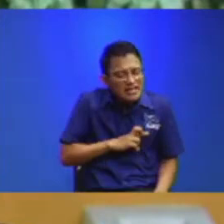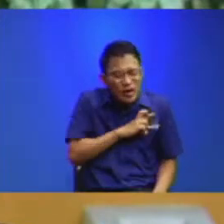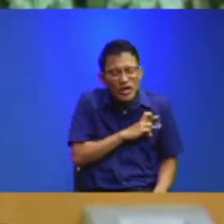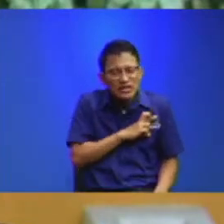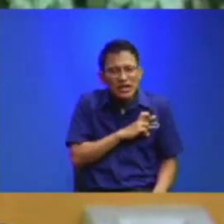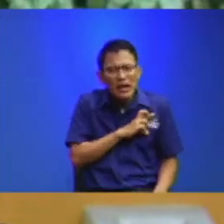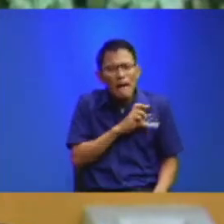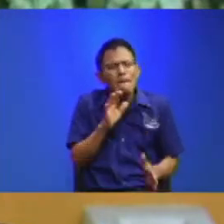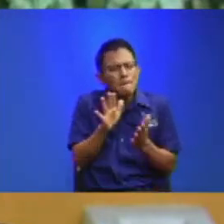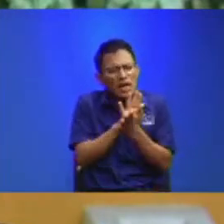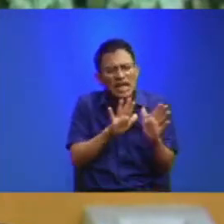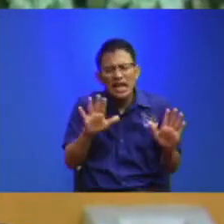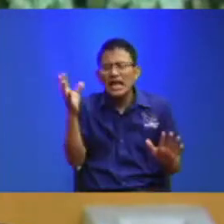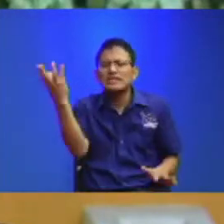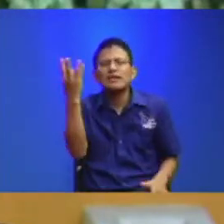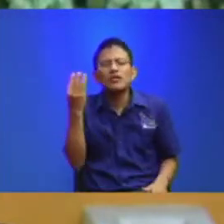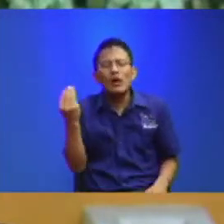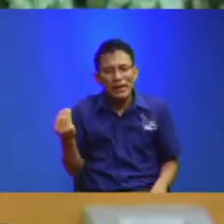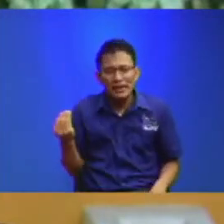No quiere morir a sus pasiones.